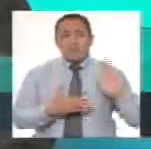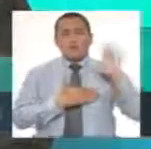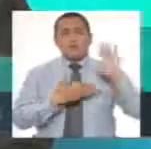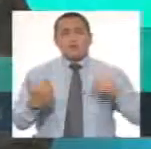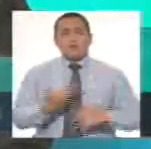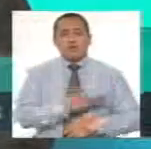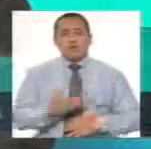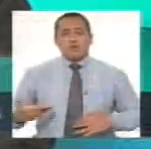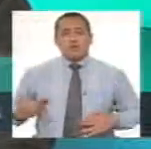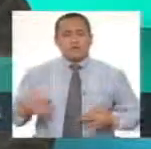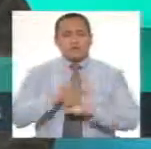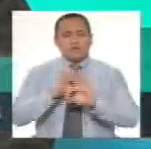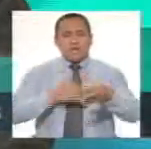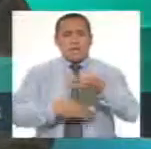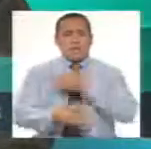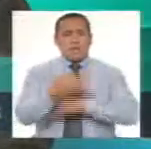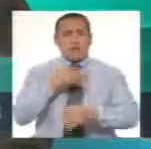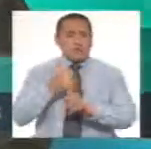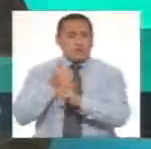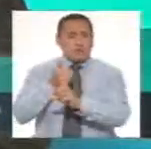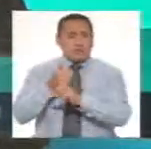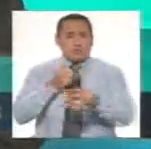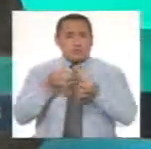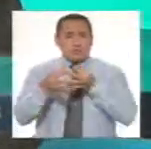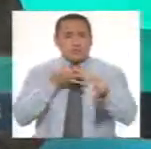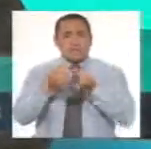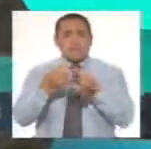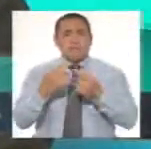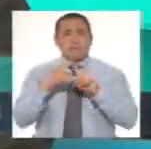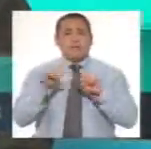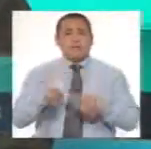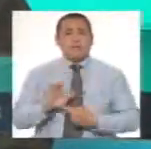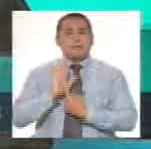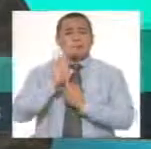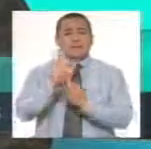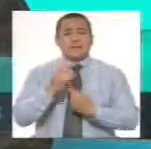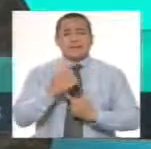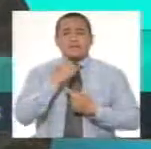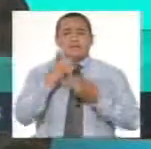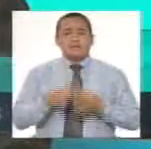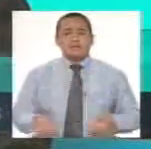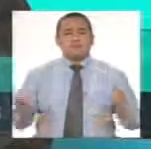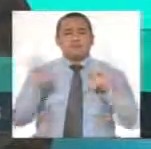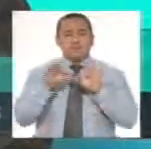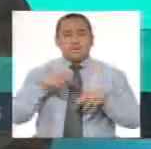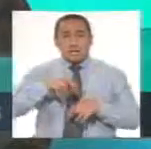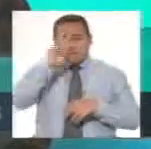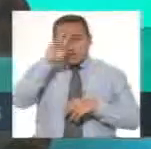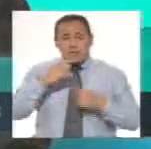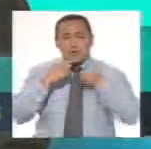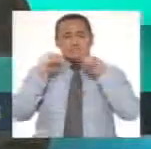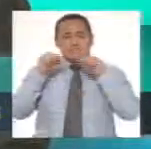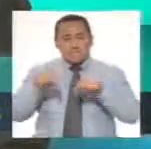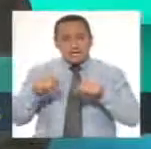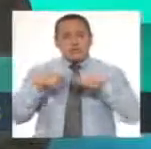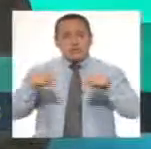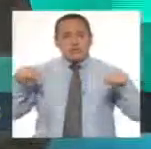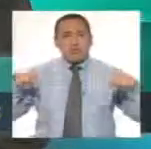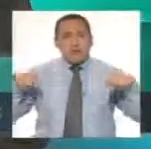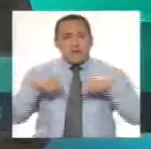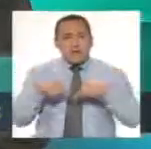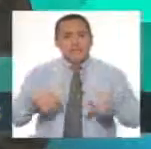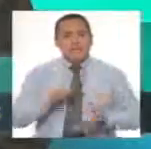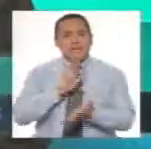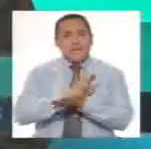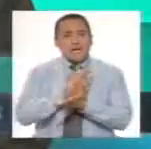gobernabilidad, sin nada a cambio, como ellos mismos lo señalan, lo que plantea es la importancia de que el país esté en un escenario de tranquilidad